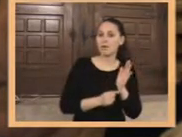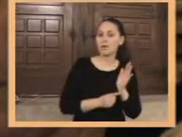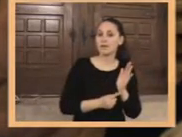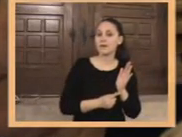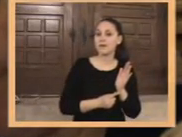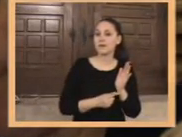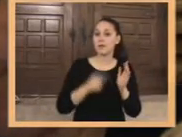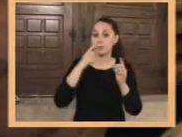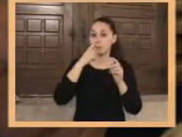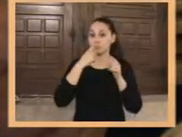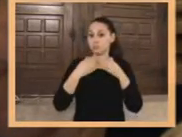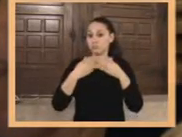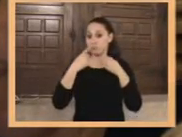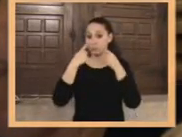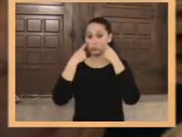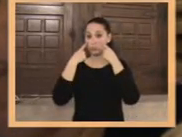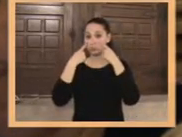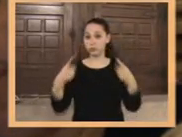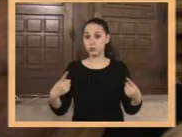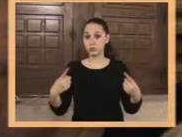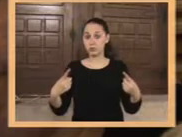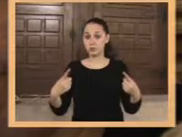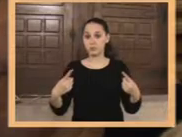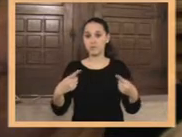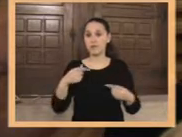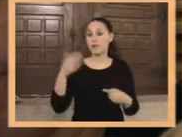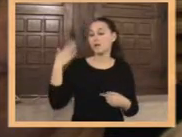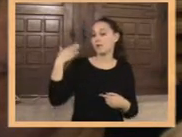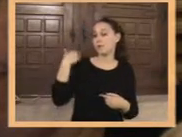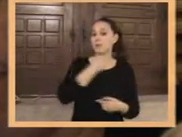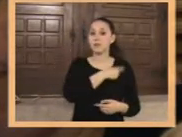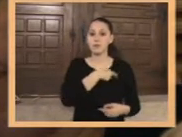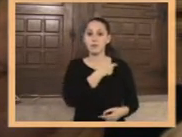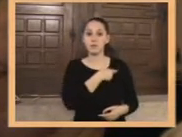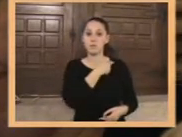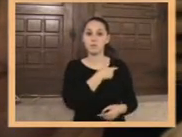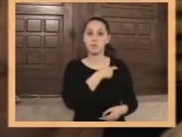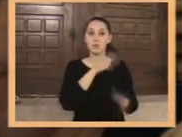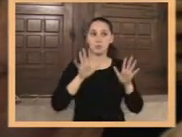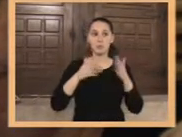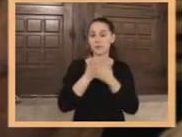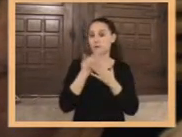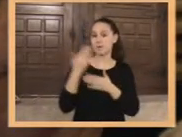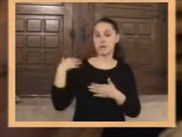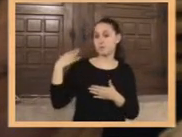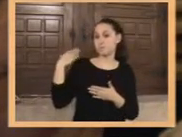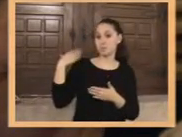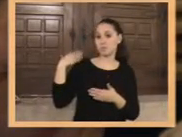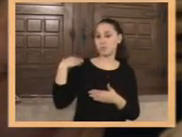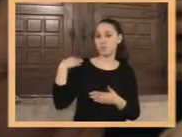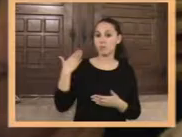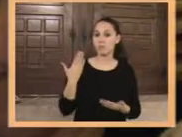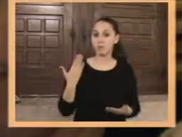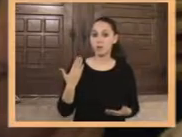la primera vez, precisamente, en la comisión del mes pasado, hace apenas 10 días, que se nos presenta